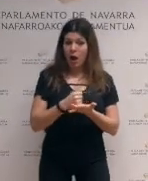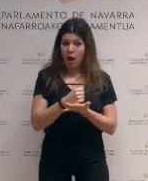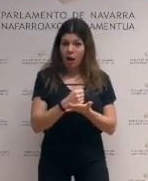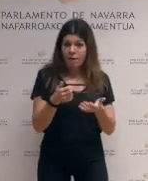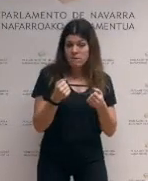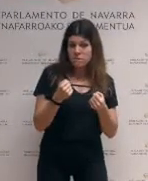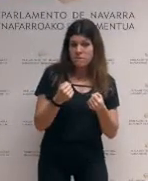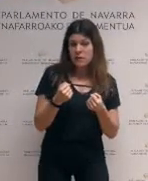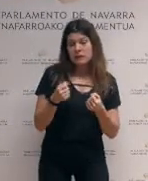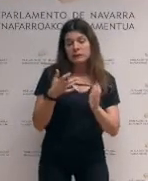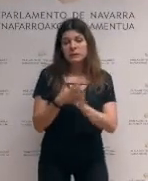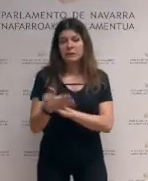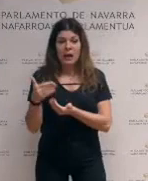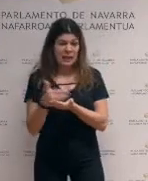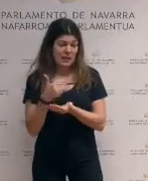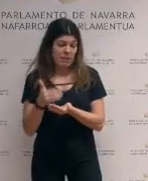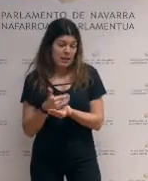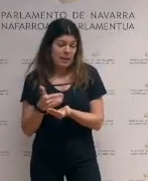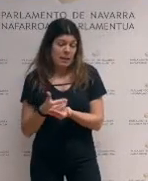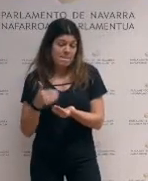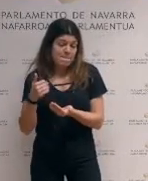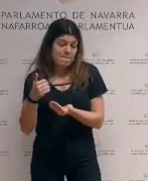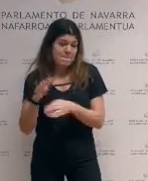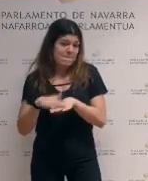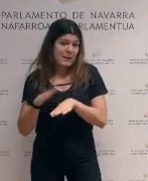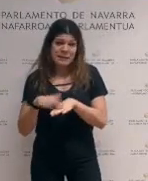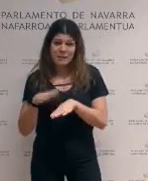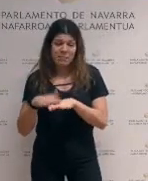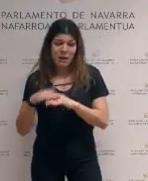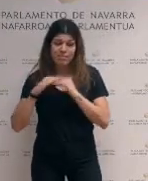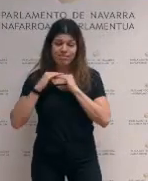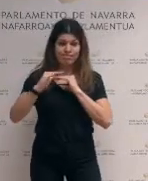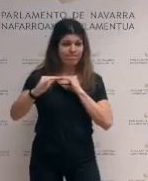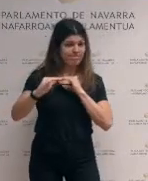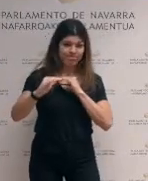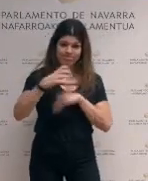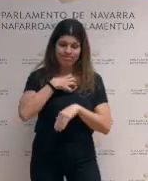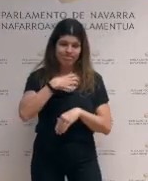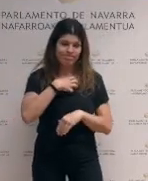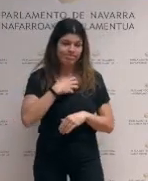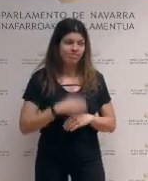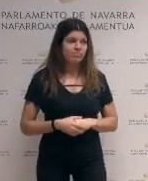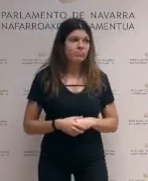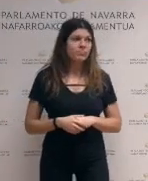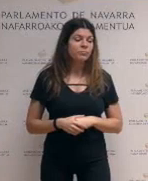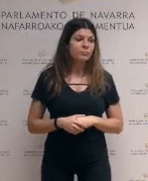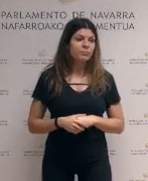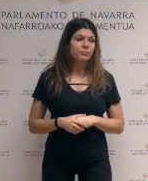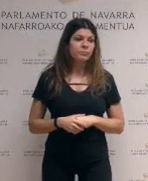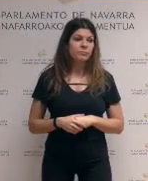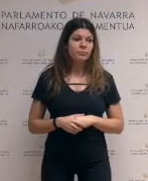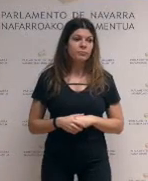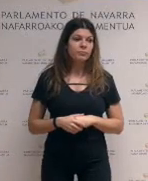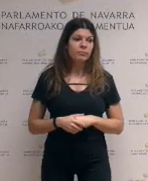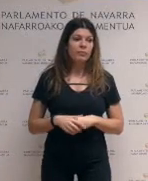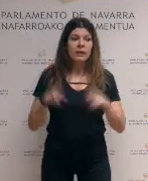de nivel de rentabilidad económica que garantice la sostenibilidad de las farmacias. Entrando ya en materia de